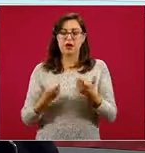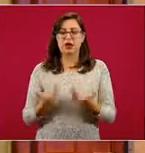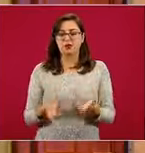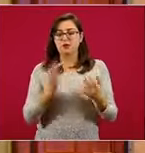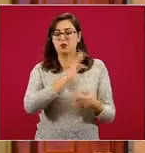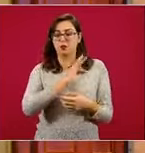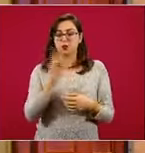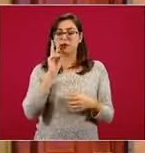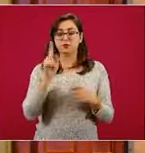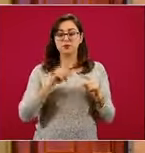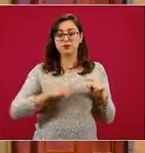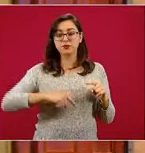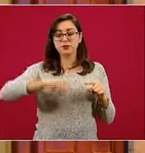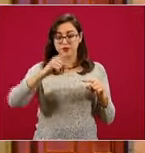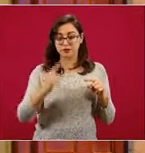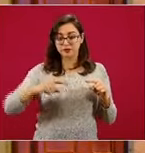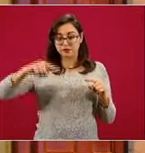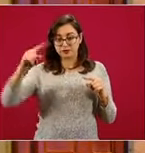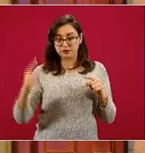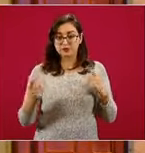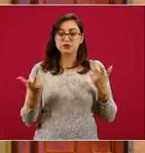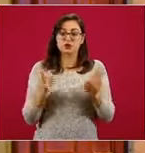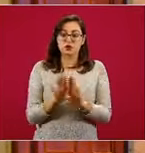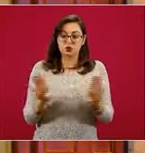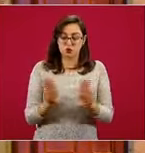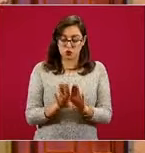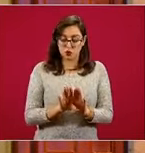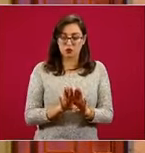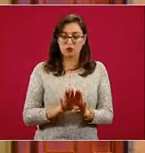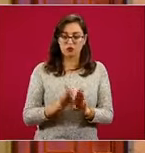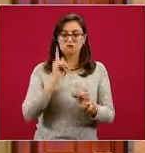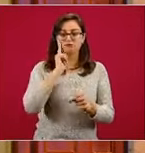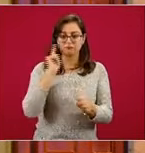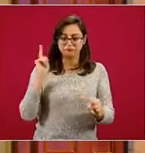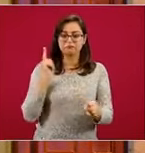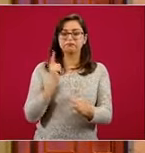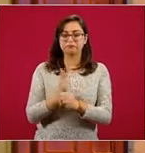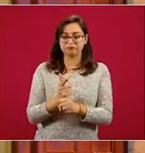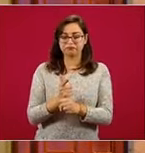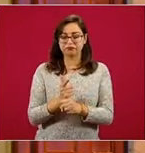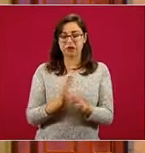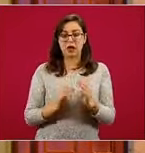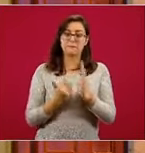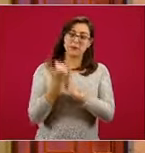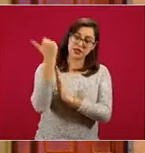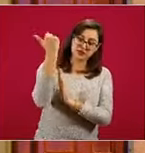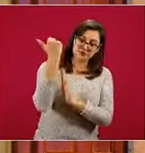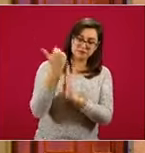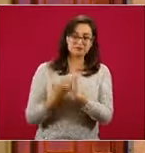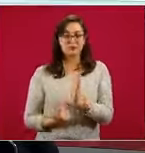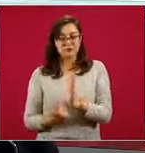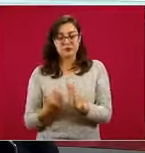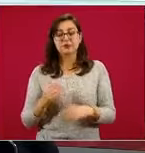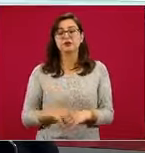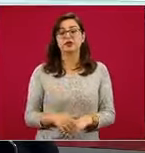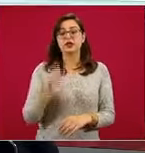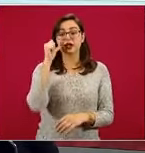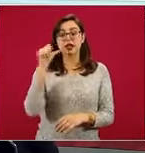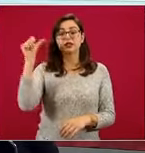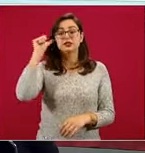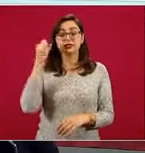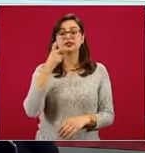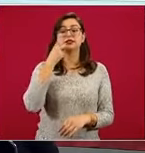curva epidémica, ver cómo está comportándose esta e identificar las tendencias. El día de ayer, ya